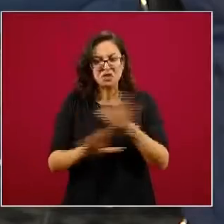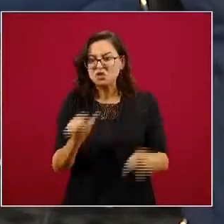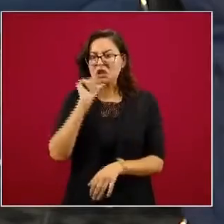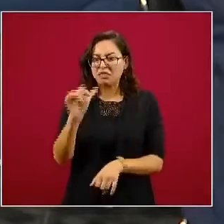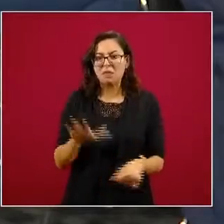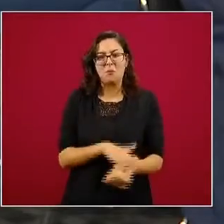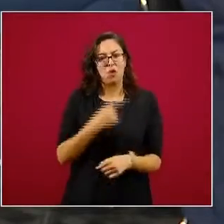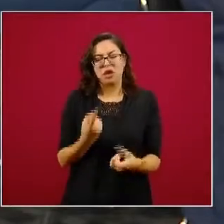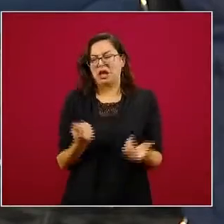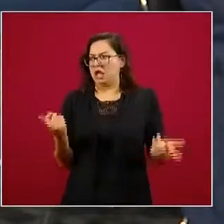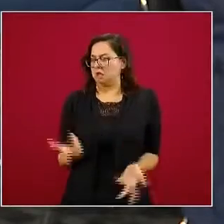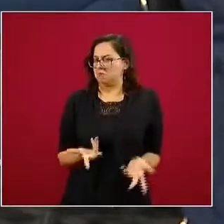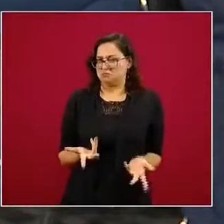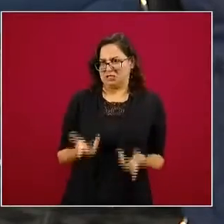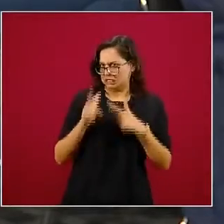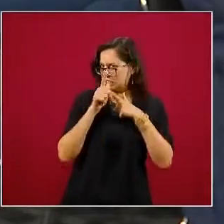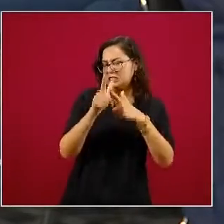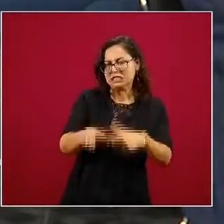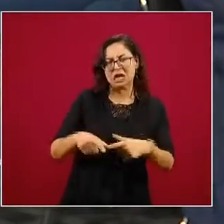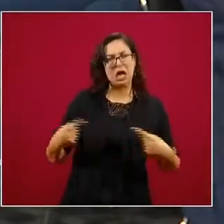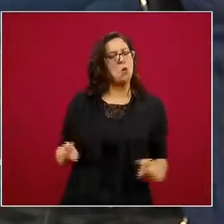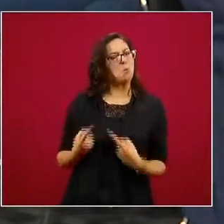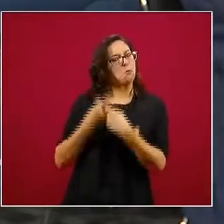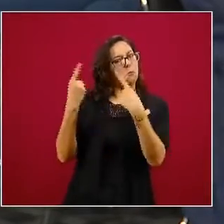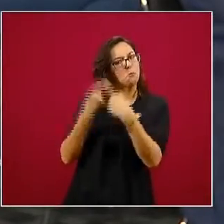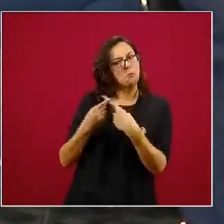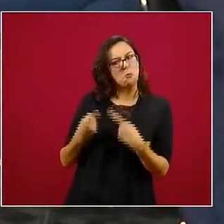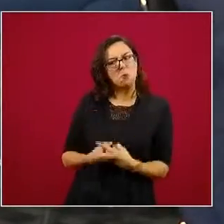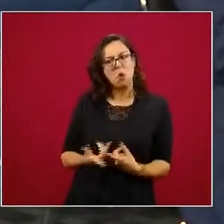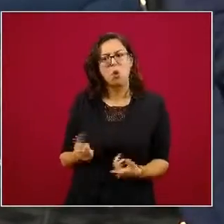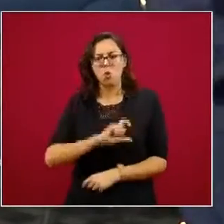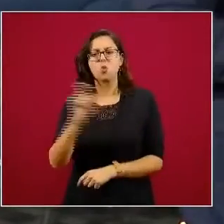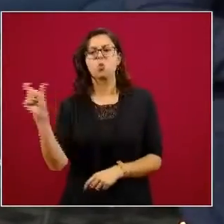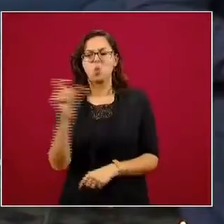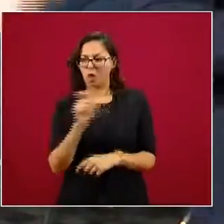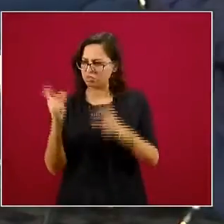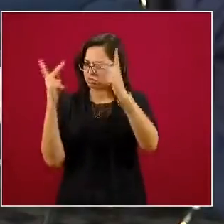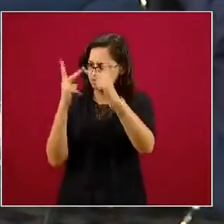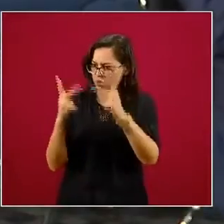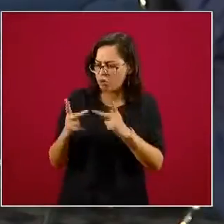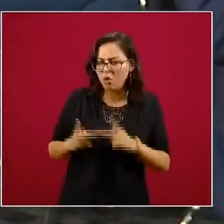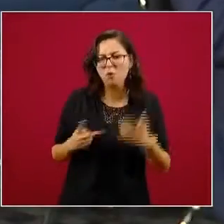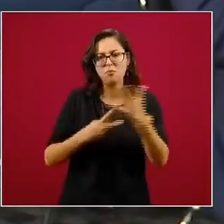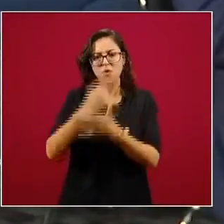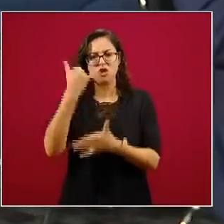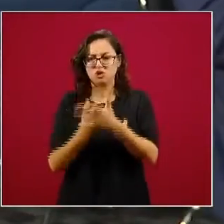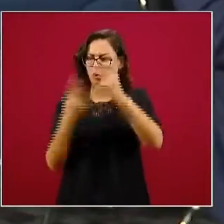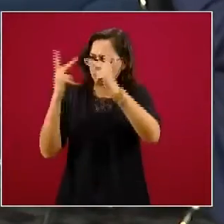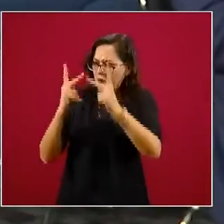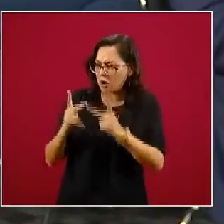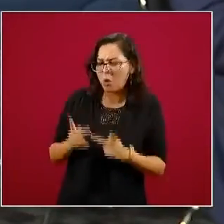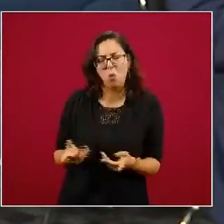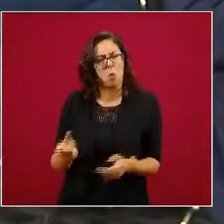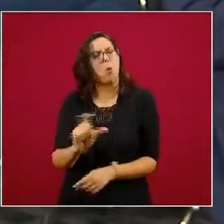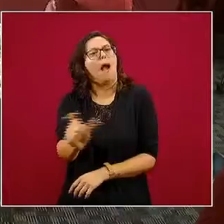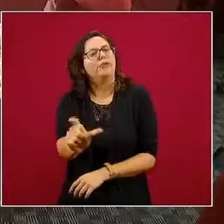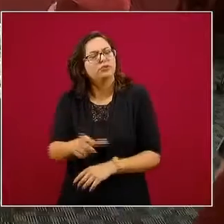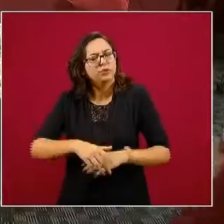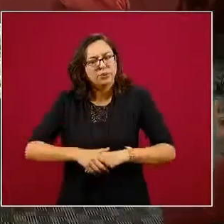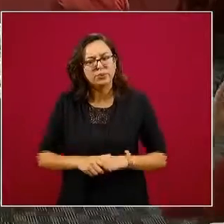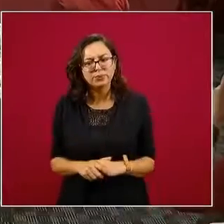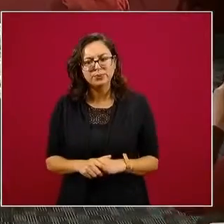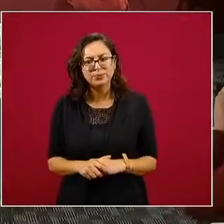son autoridades políticas y administrativas, entonces sus decisiones también involucran el deber